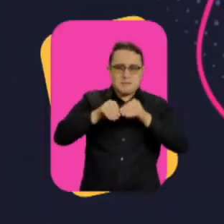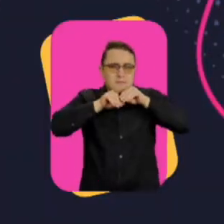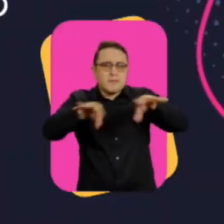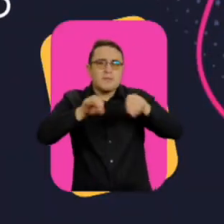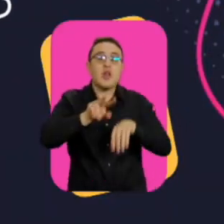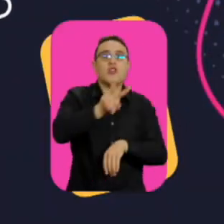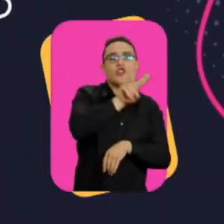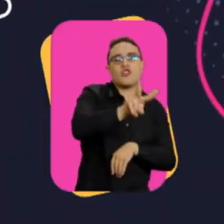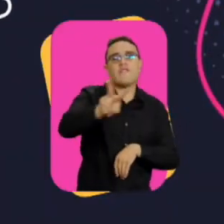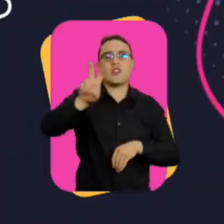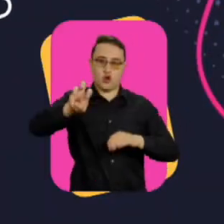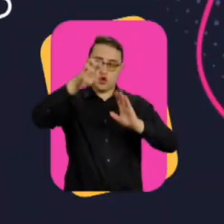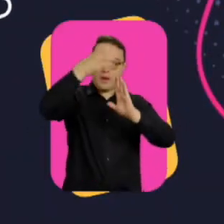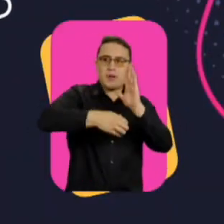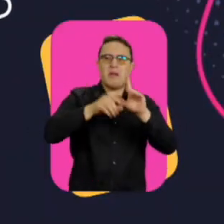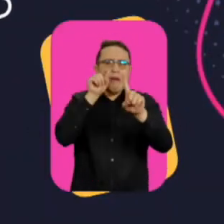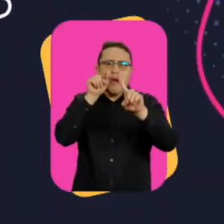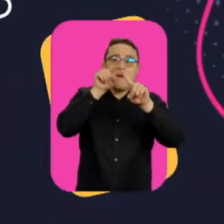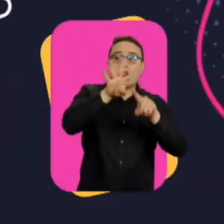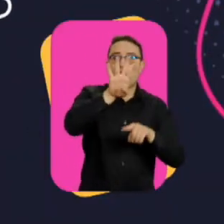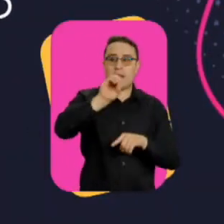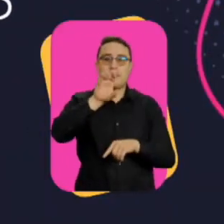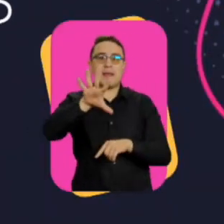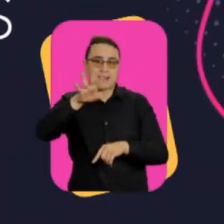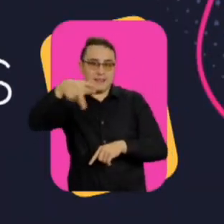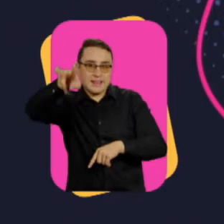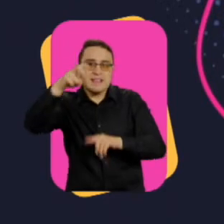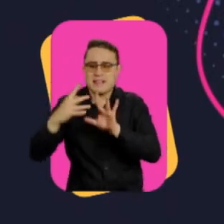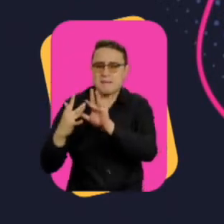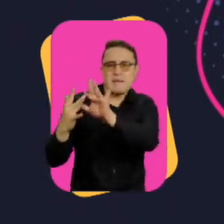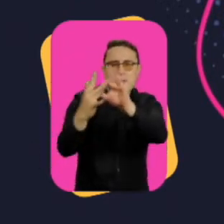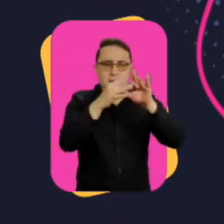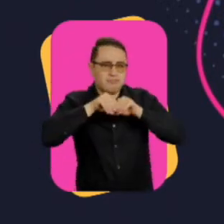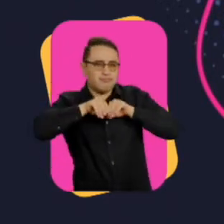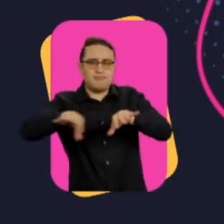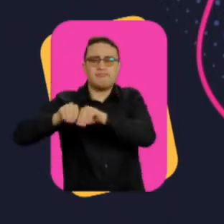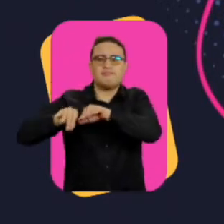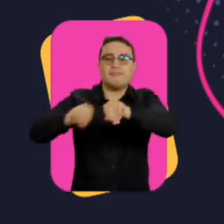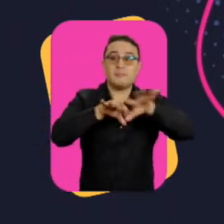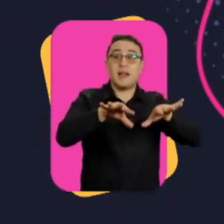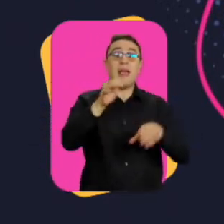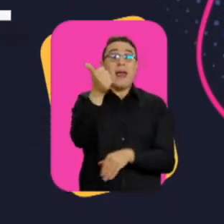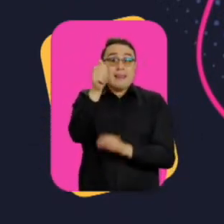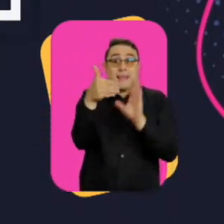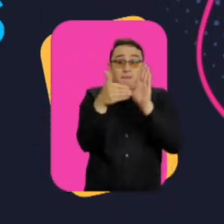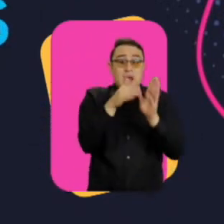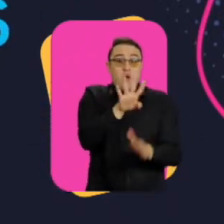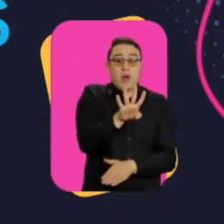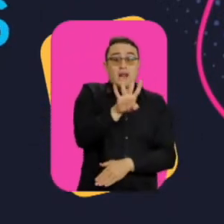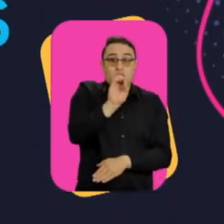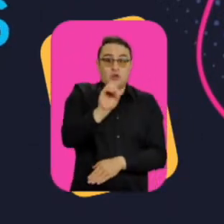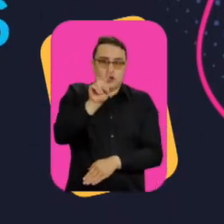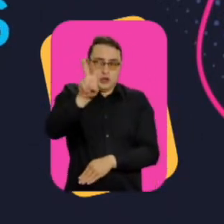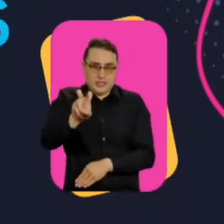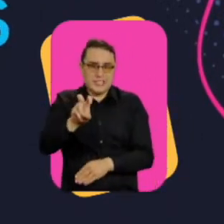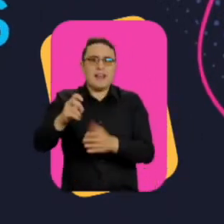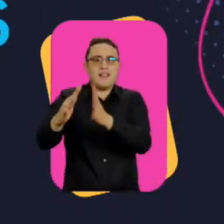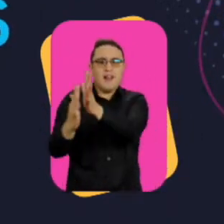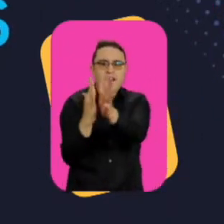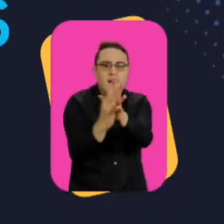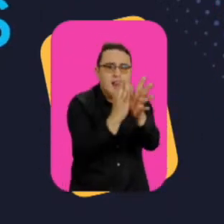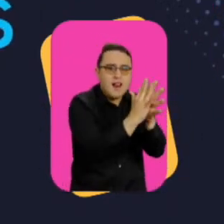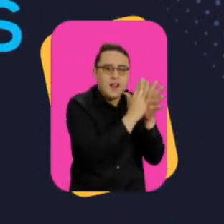logrando 40.517 interacciones sobre las publicaciones y 10.407 comentarios desde